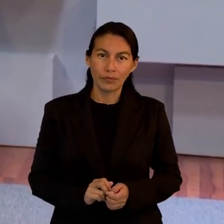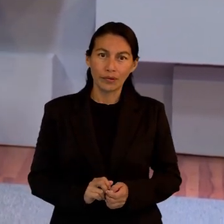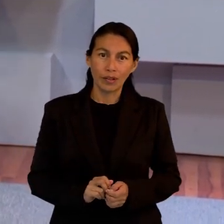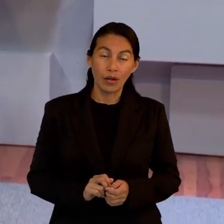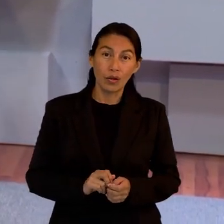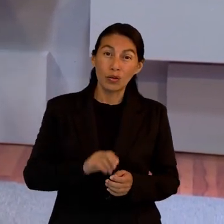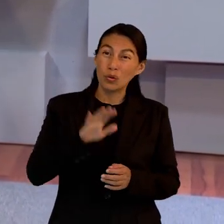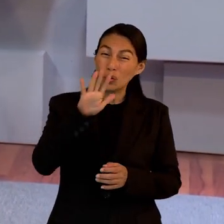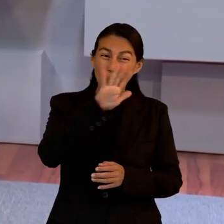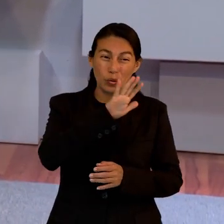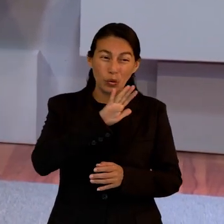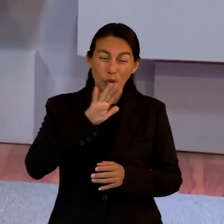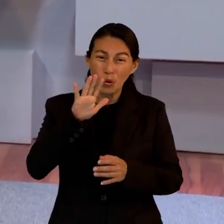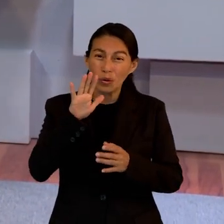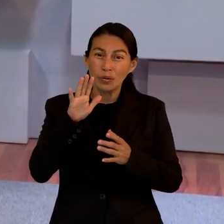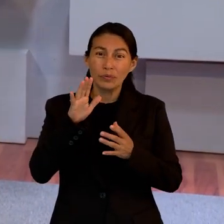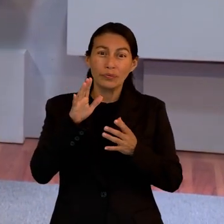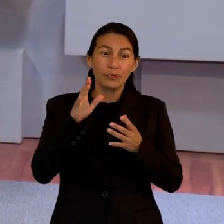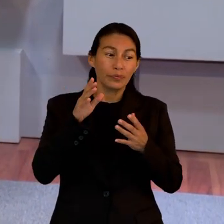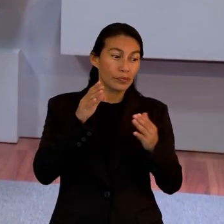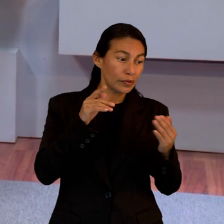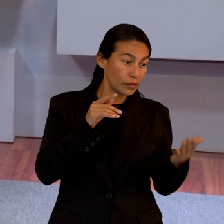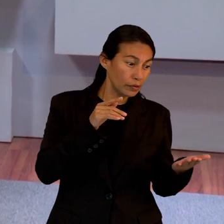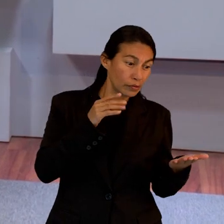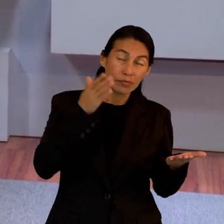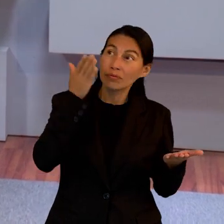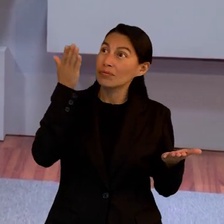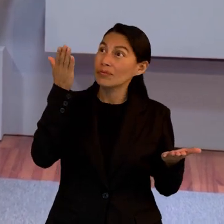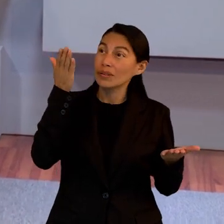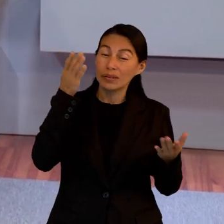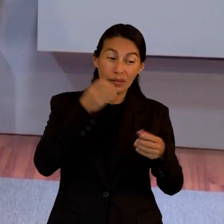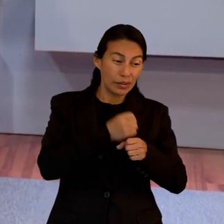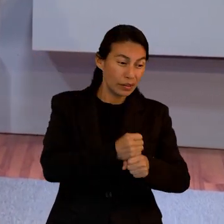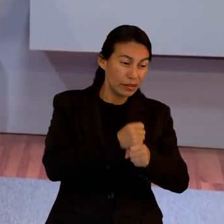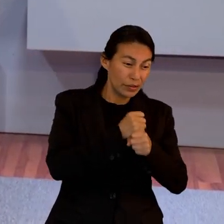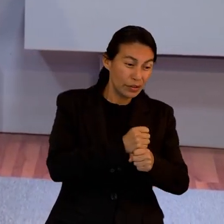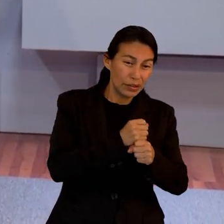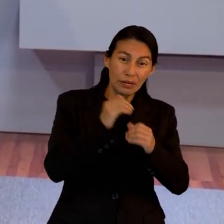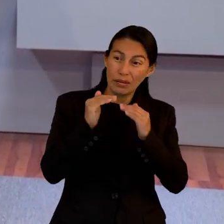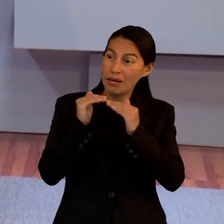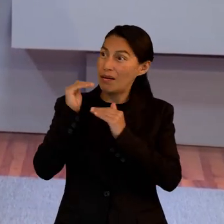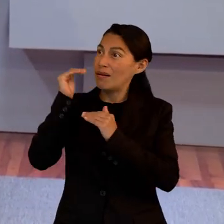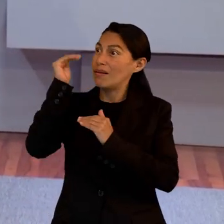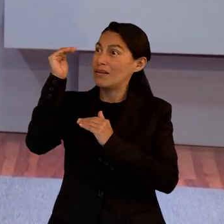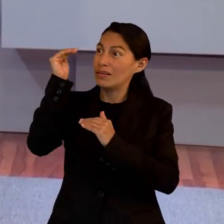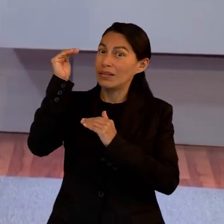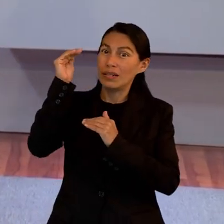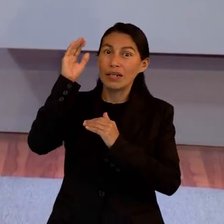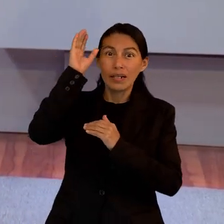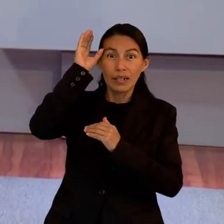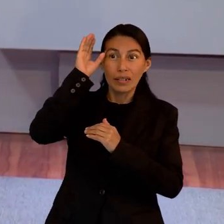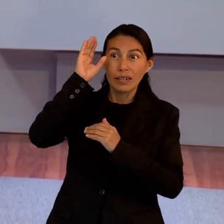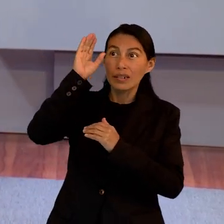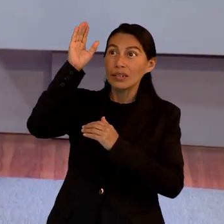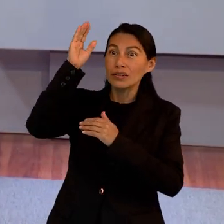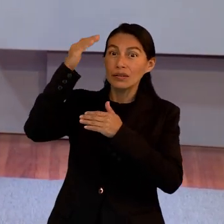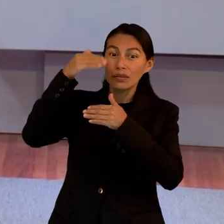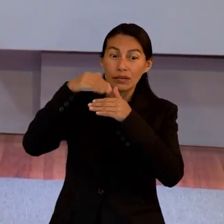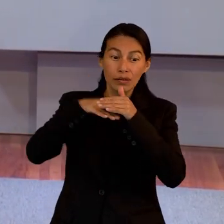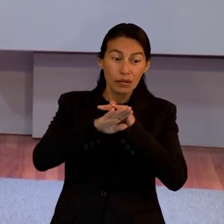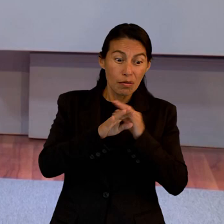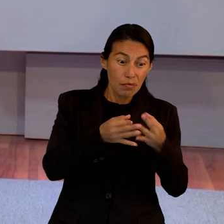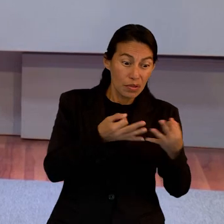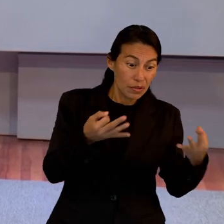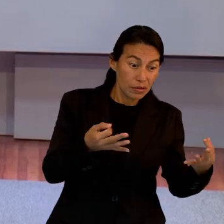pero las cosas celestiales mismas con mejores sacrificios que éstos porque no entró cristo en el